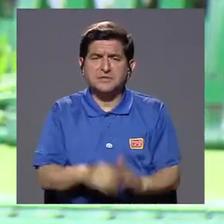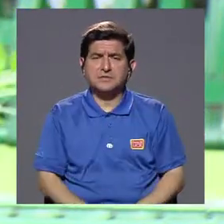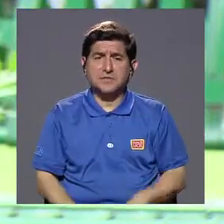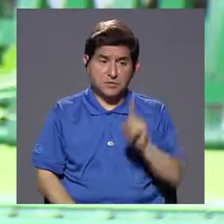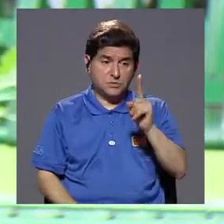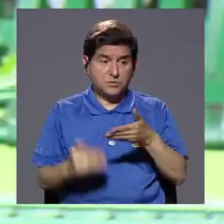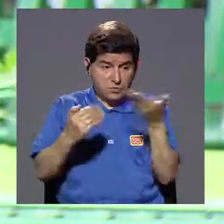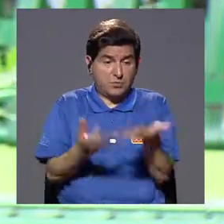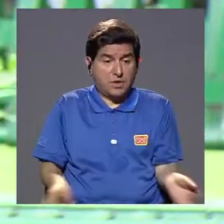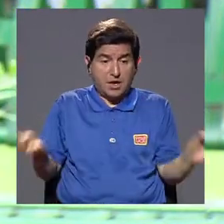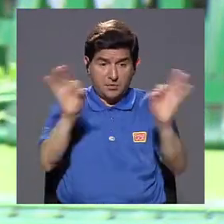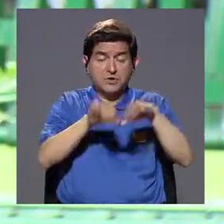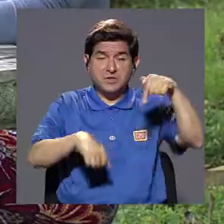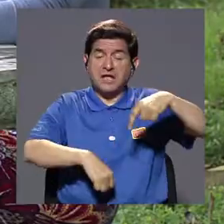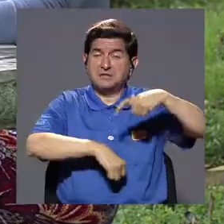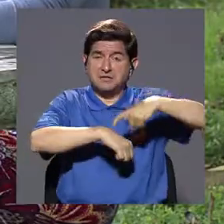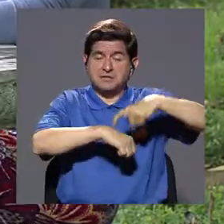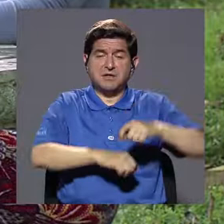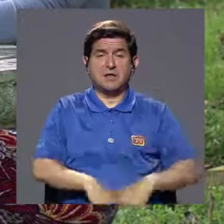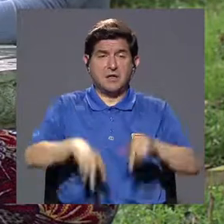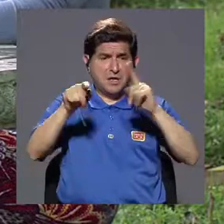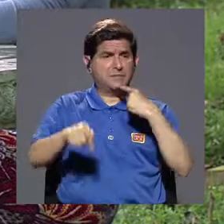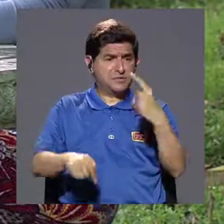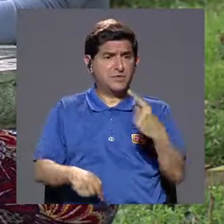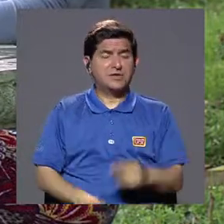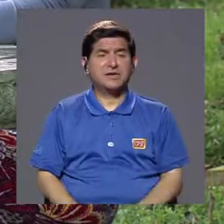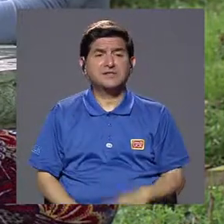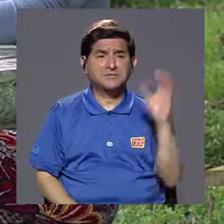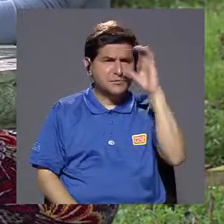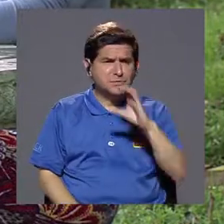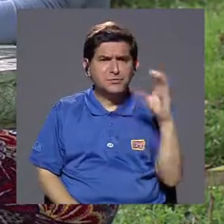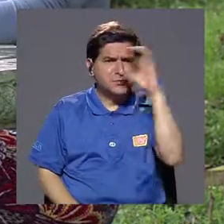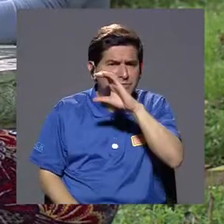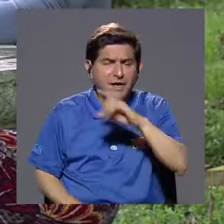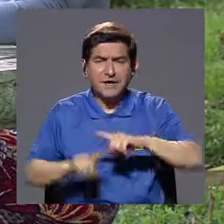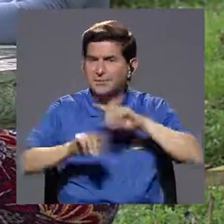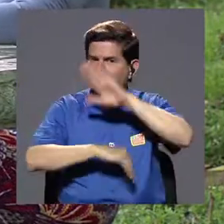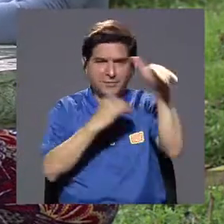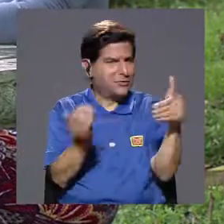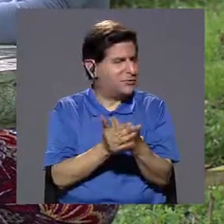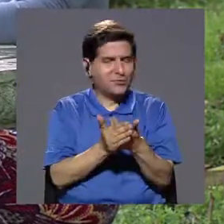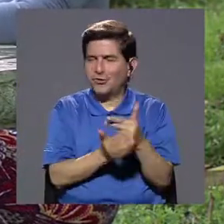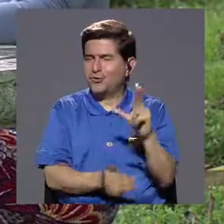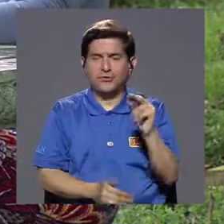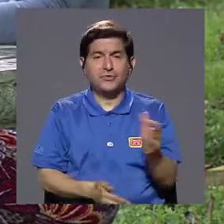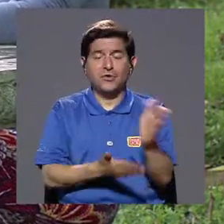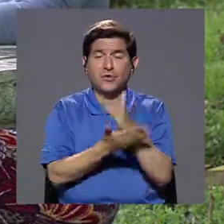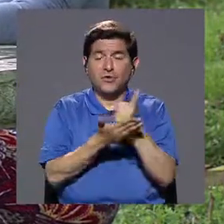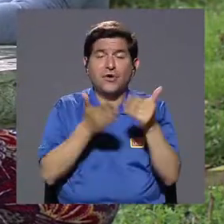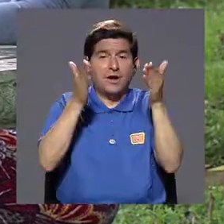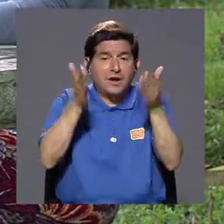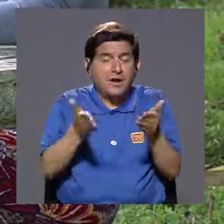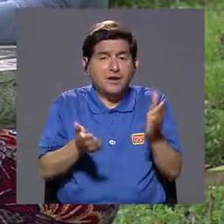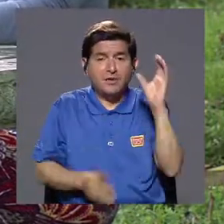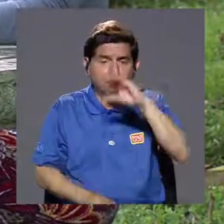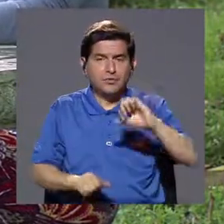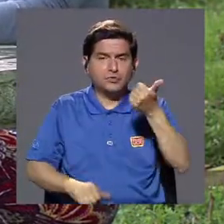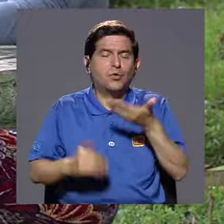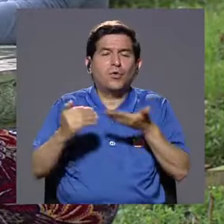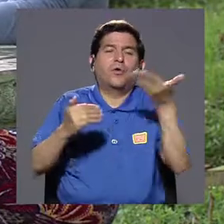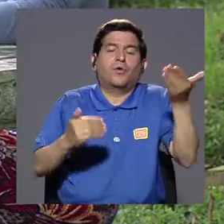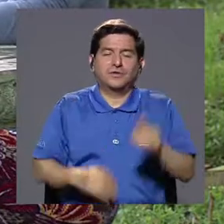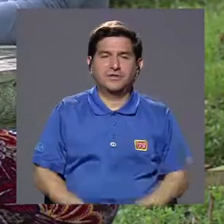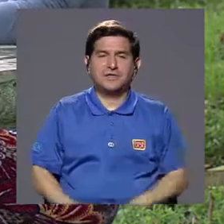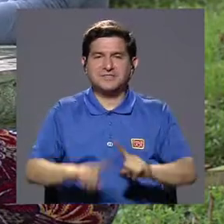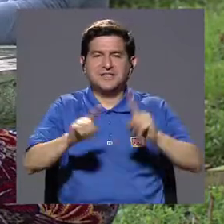un bien importante en nuestra época y alguna gente dirá detrás de pero no todos no todos algunos buscarán otras